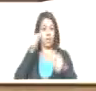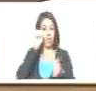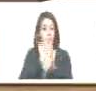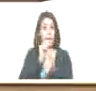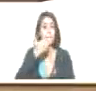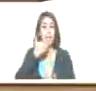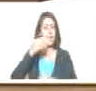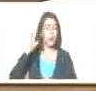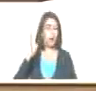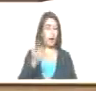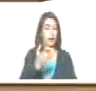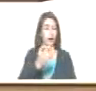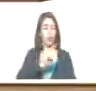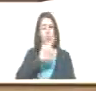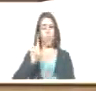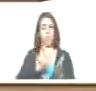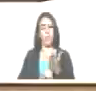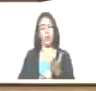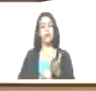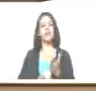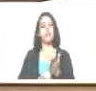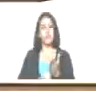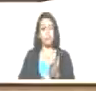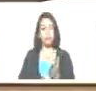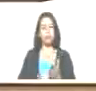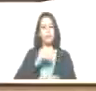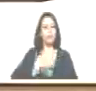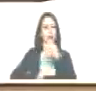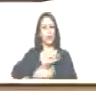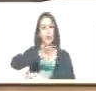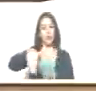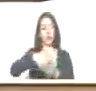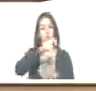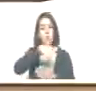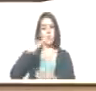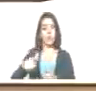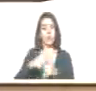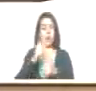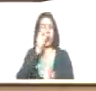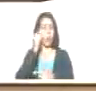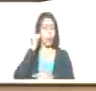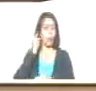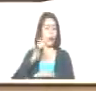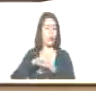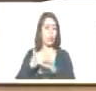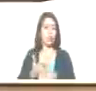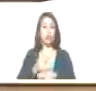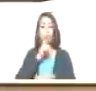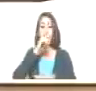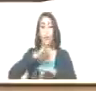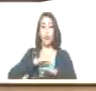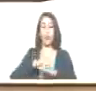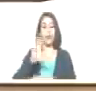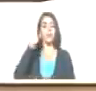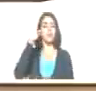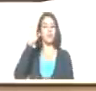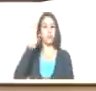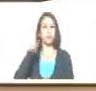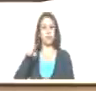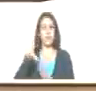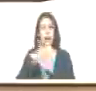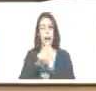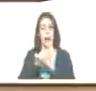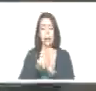castigos ejemplares, draconianos, para aquellos funcionarios y funcionarias que violentaron su juramento de ley, que violentaron